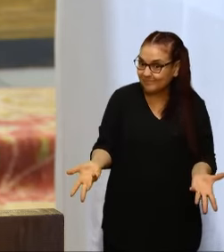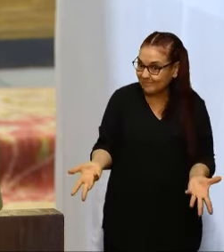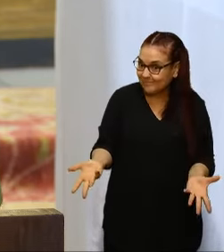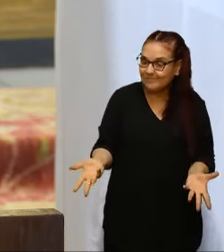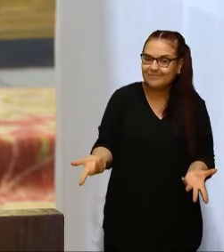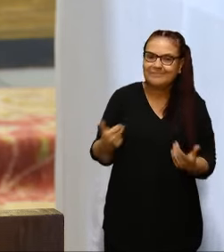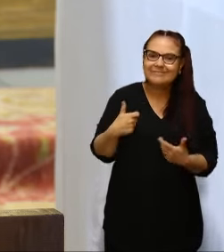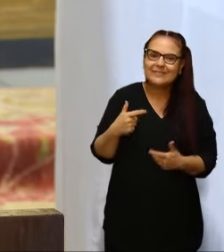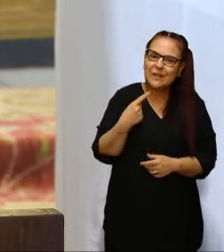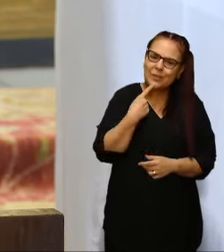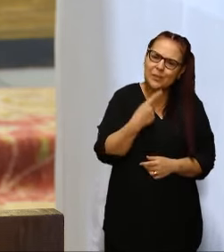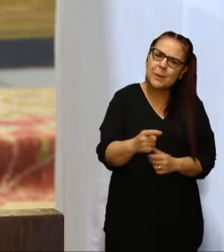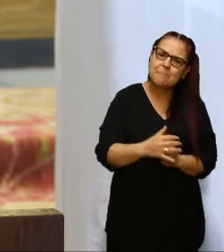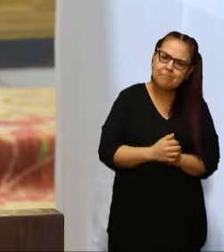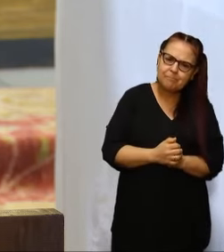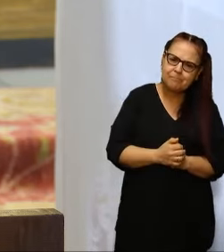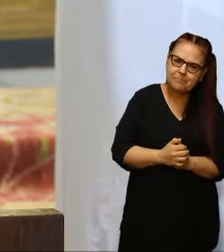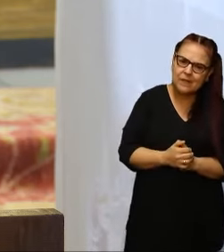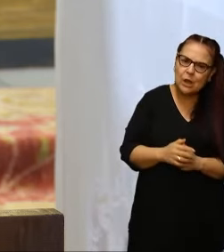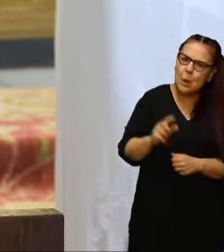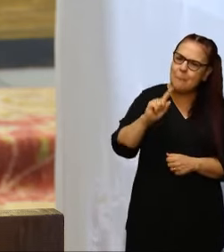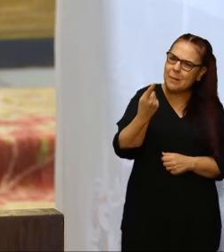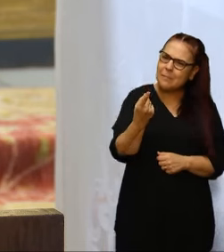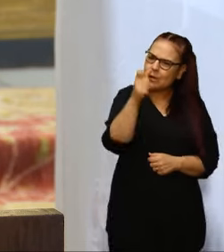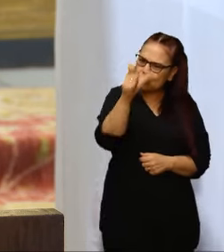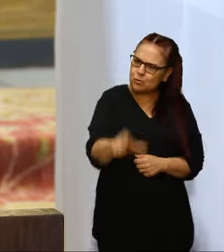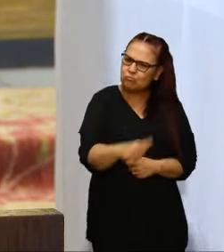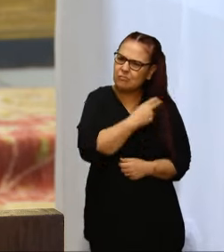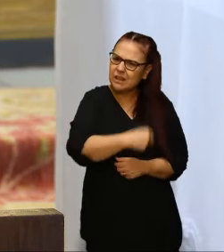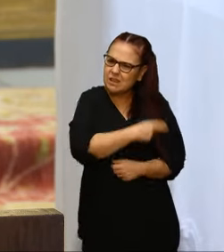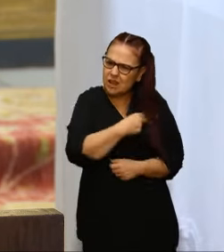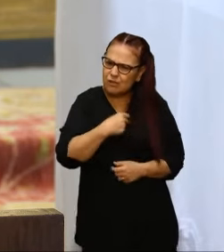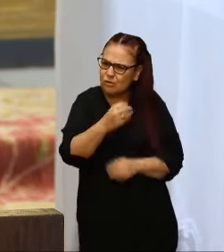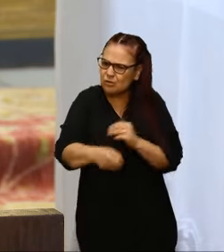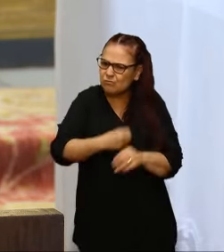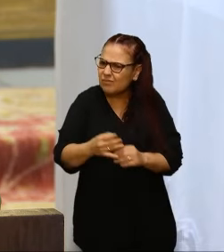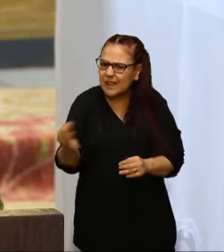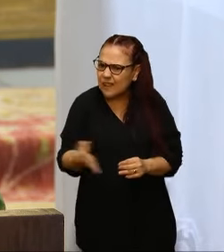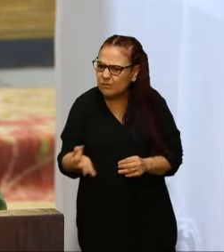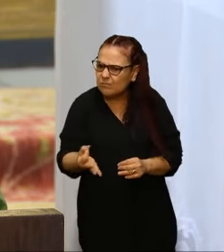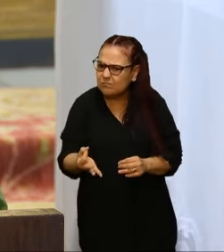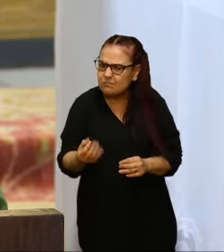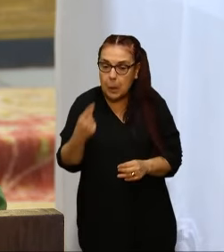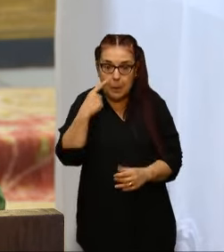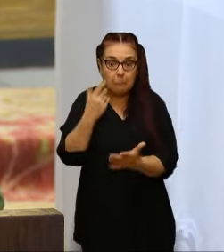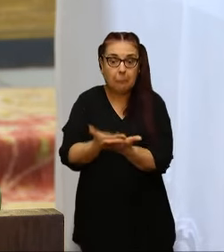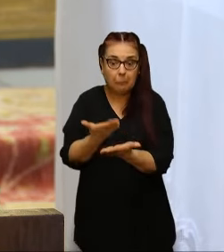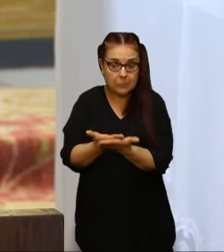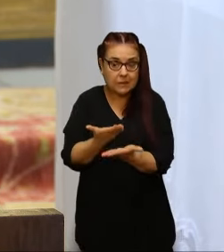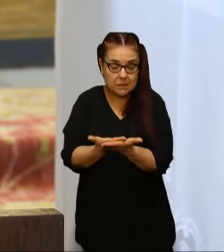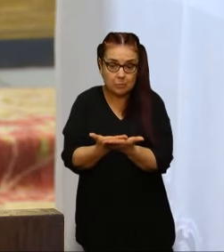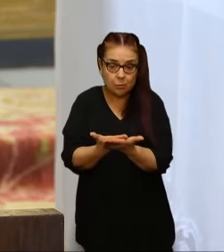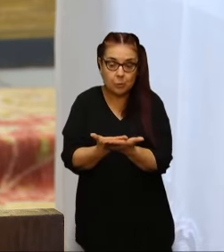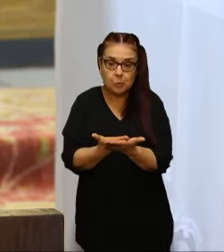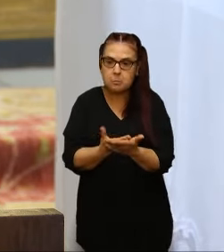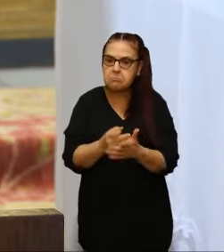nos decía, mirad qué pasó, qué hacían los primeros cristianos. El testimonio de las primeras comunidades